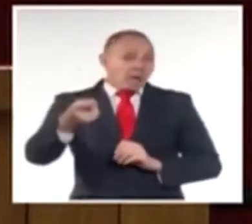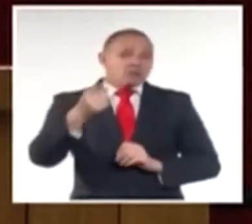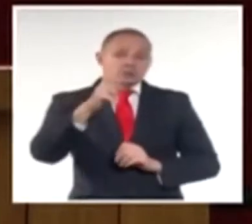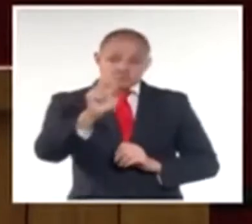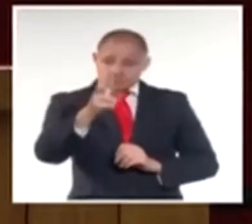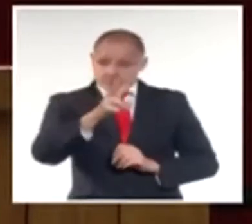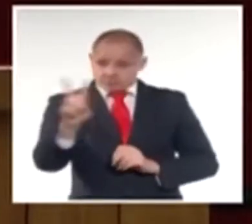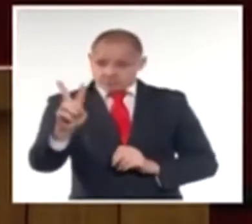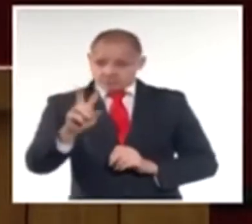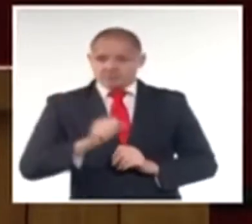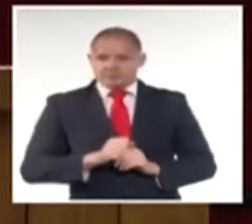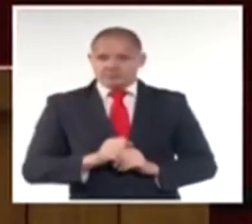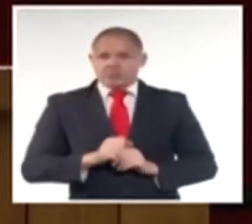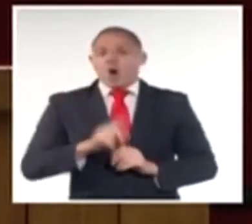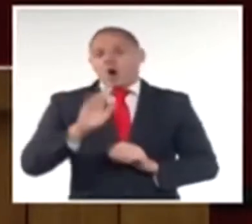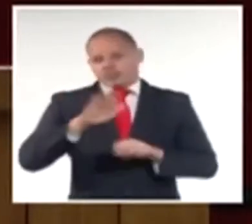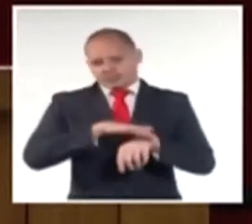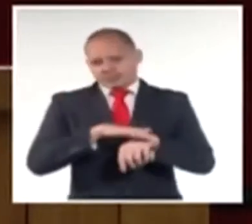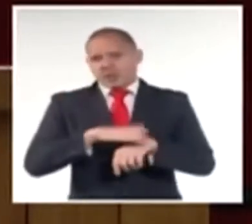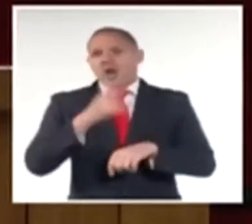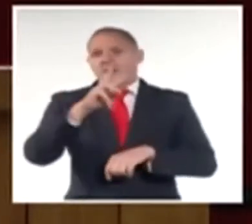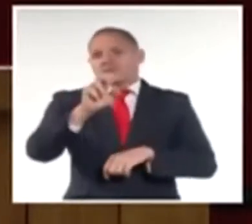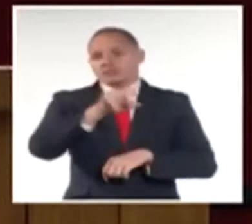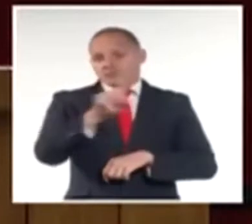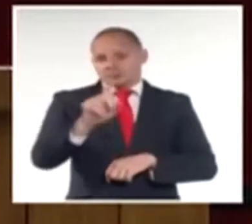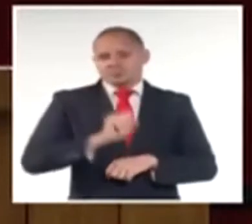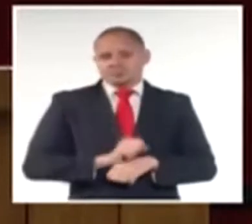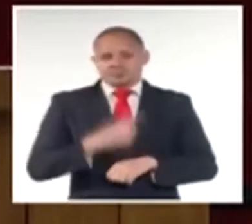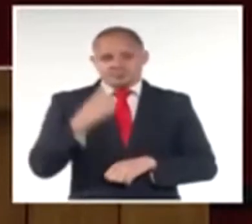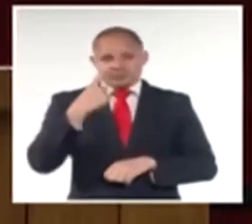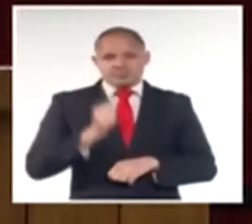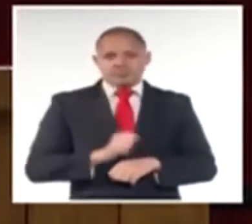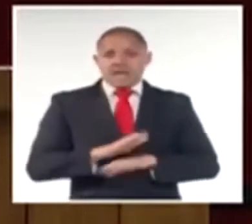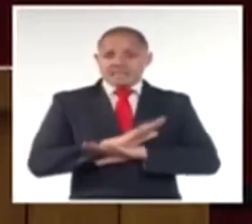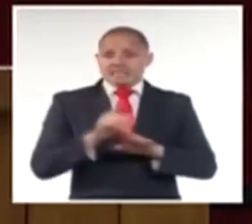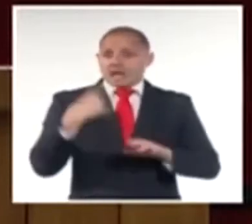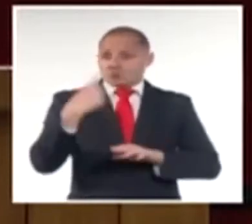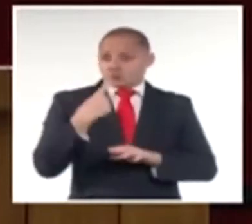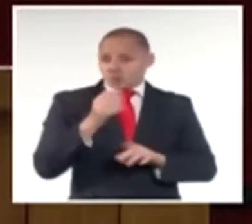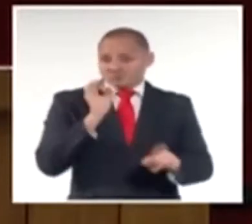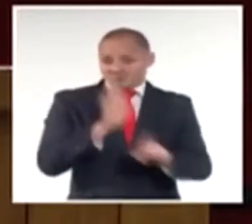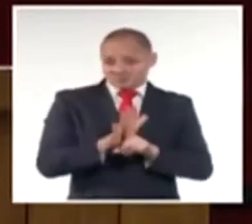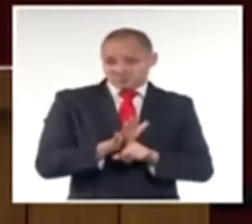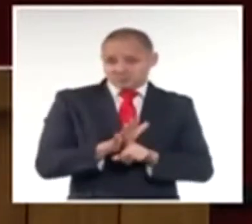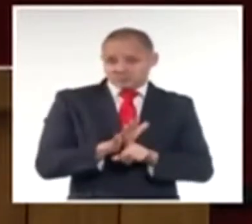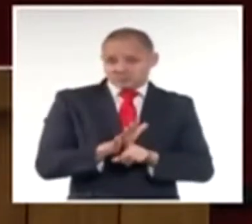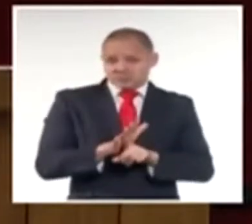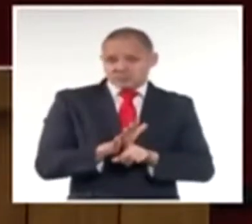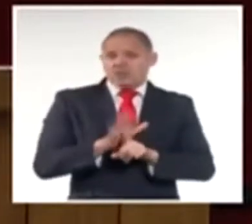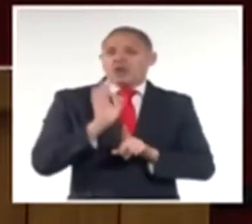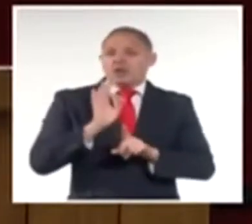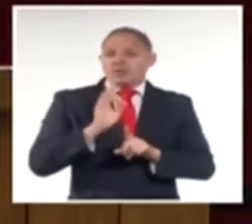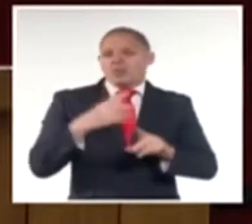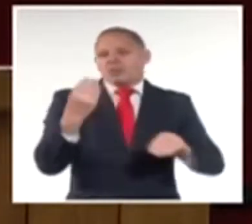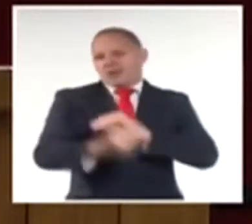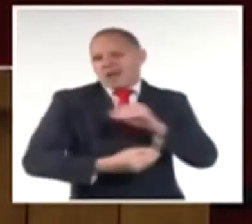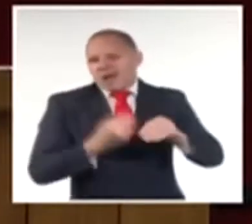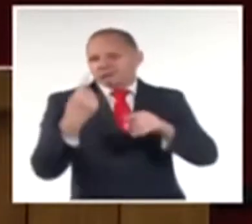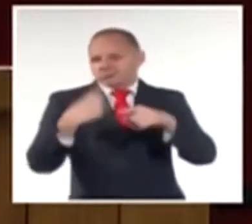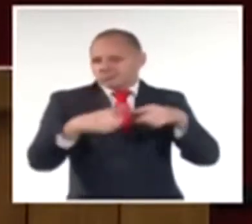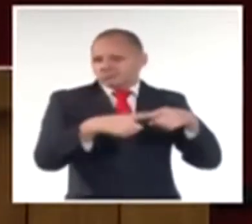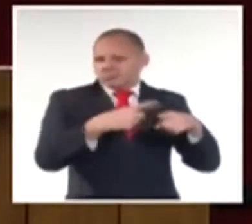2021. En el primer año del ordenamiento monetario se requirió proyectar y ejecutar un